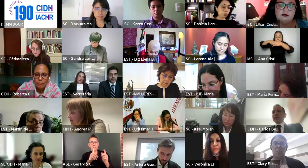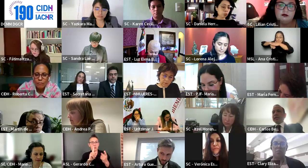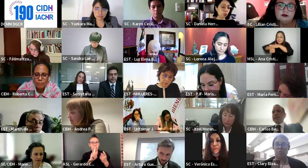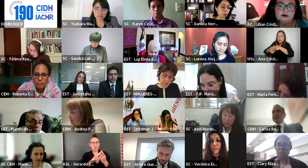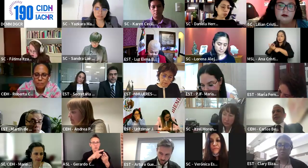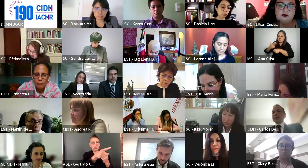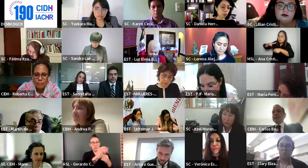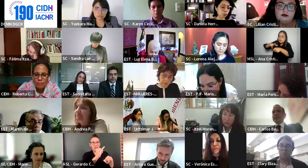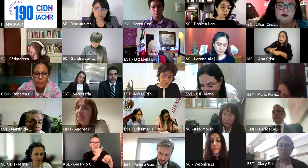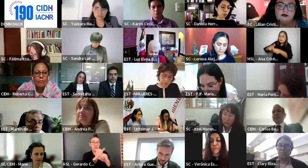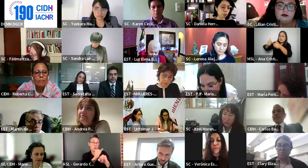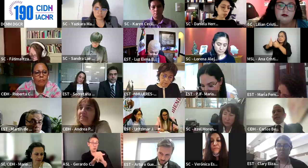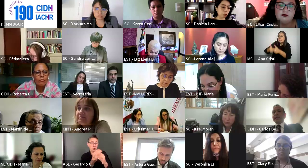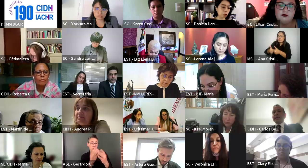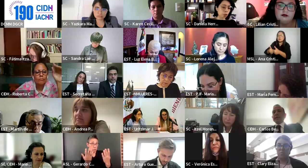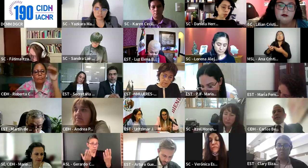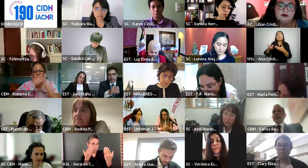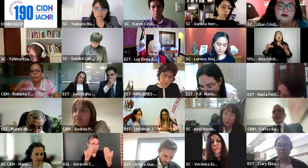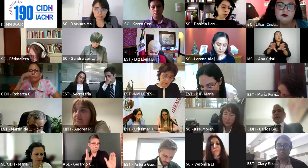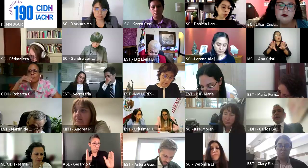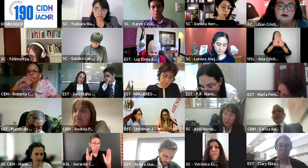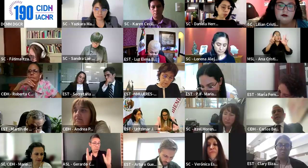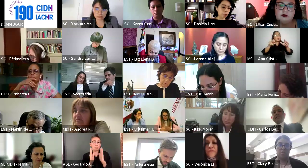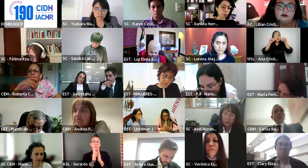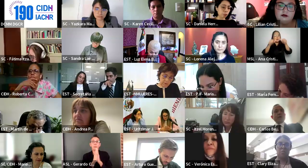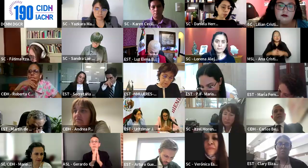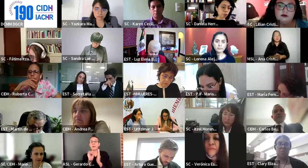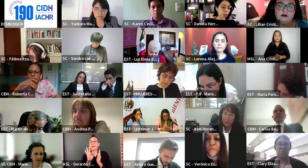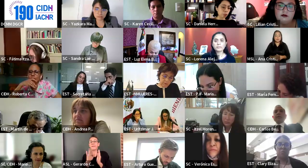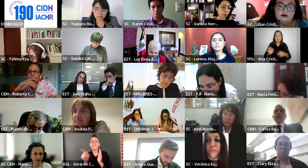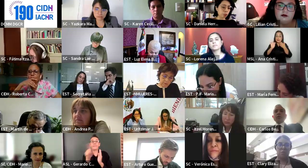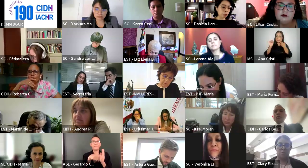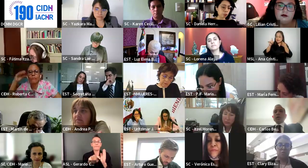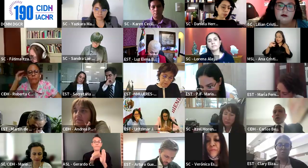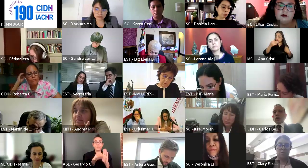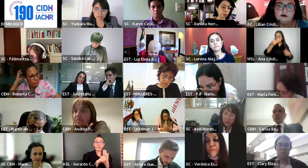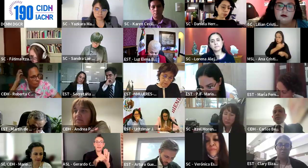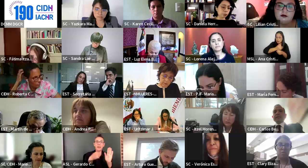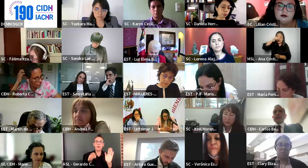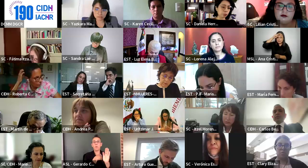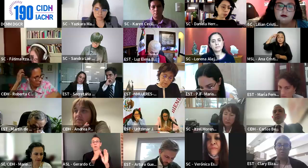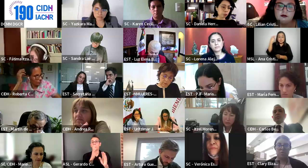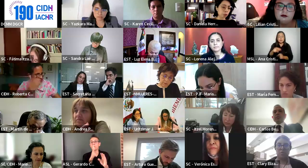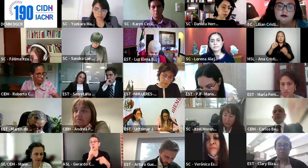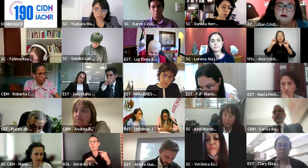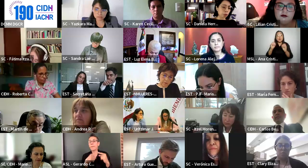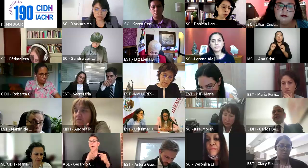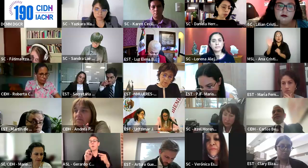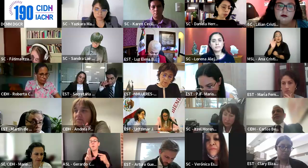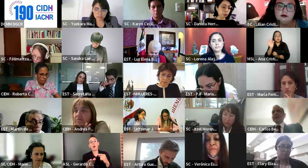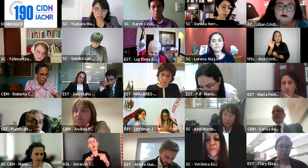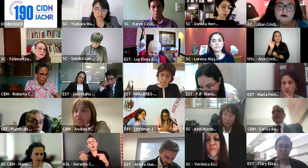No sé si en el estado del que estamos hablando o en otros estados